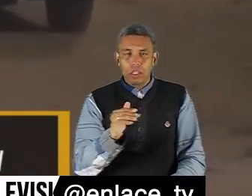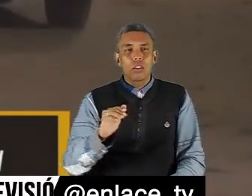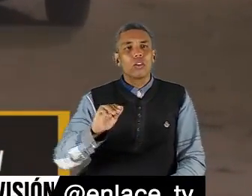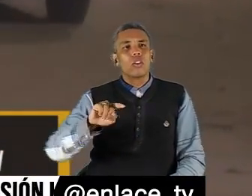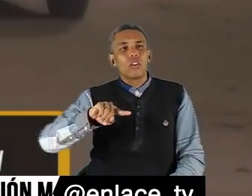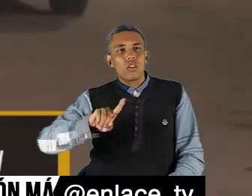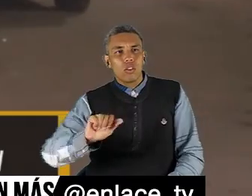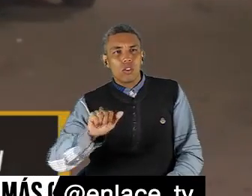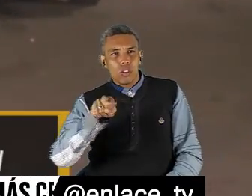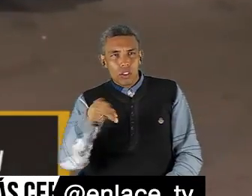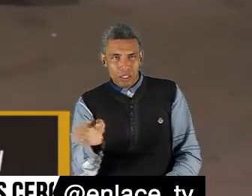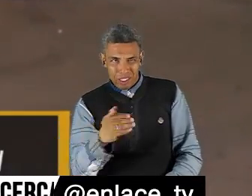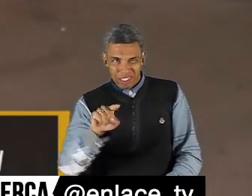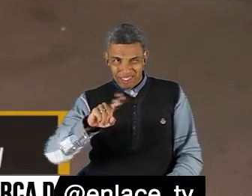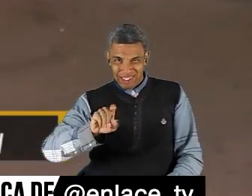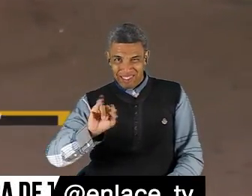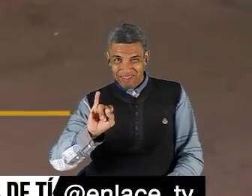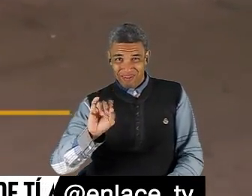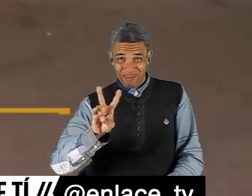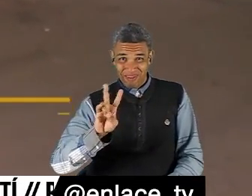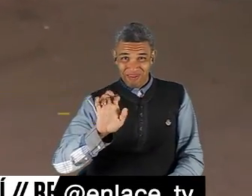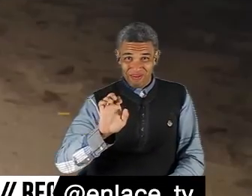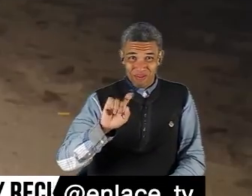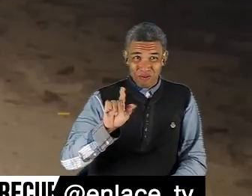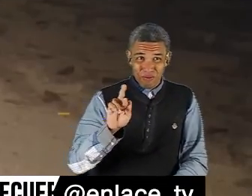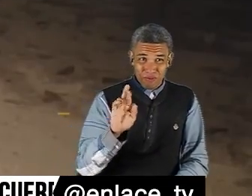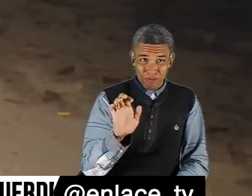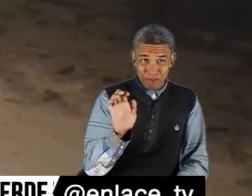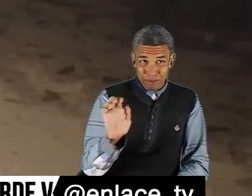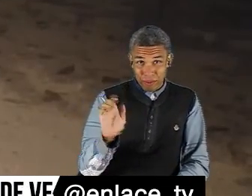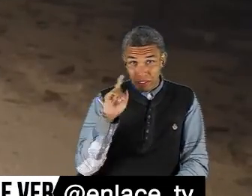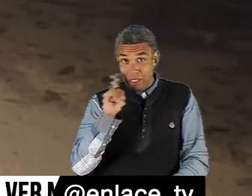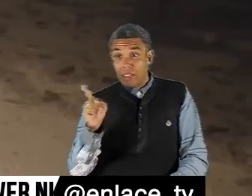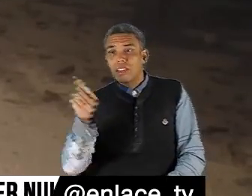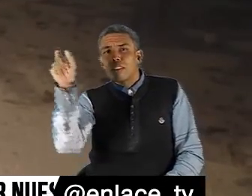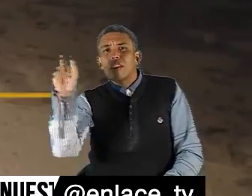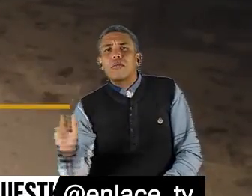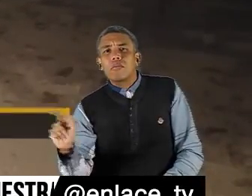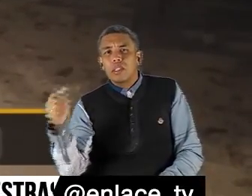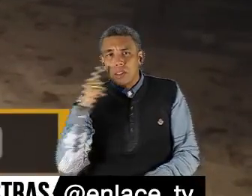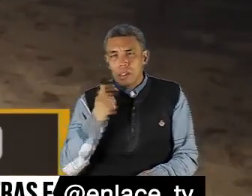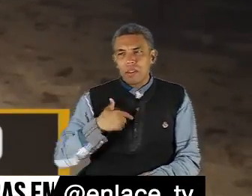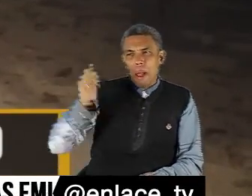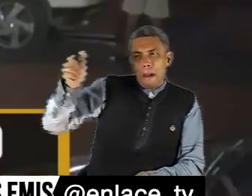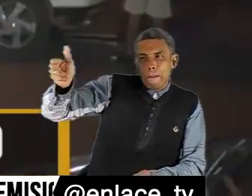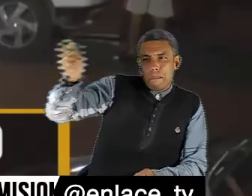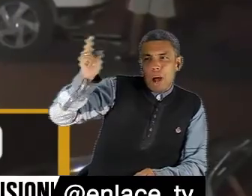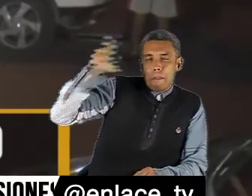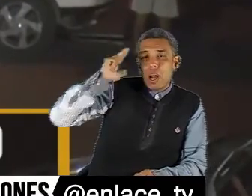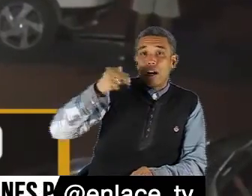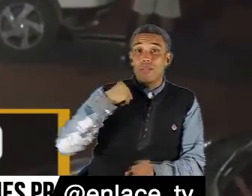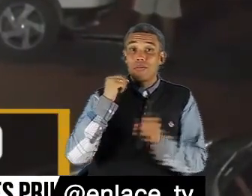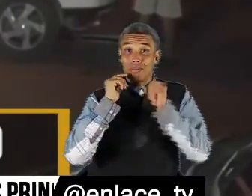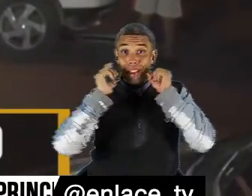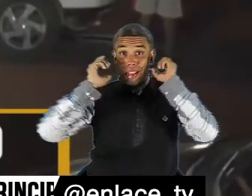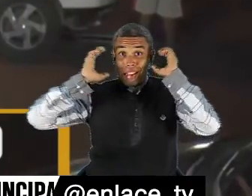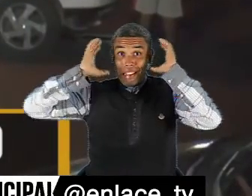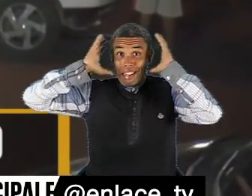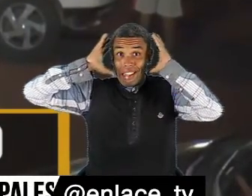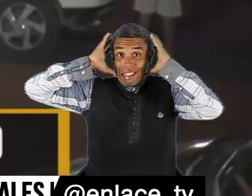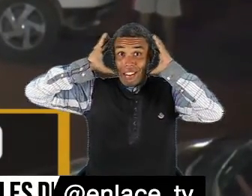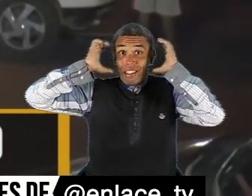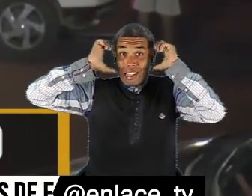Caminos de San Silvestre hacia las 6 de la tarde. La víctima, quien recibió dos impactos en la cabeza y otro en el pecho, fue trasladado a la clínica